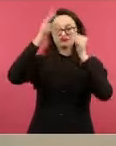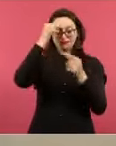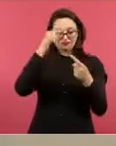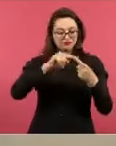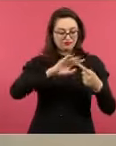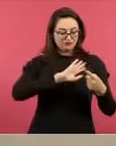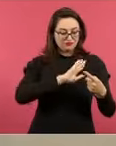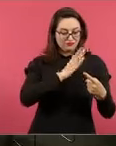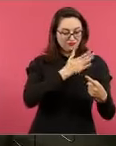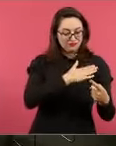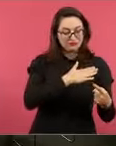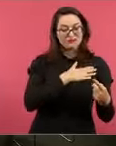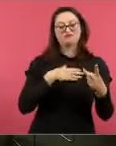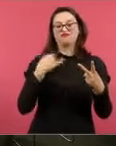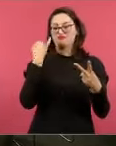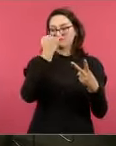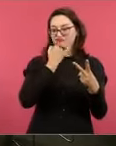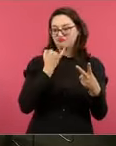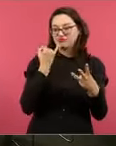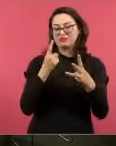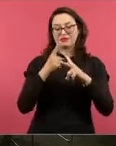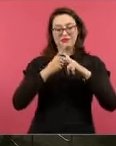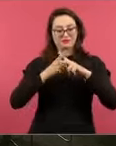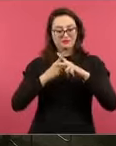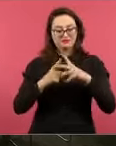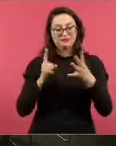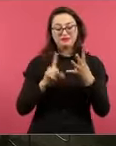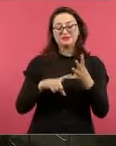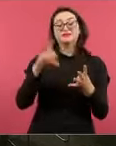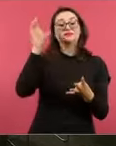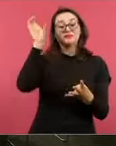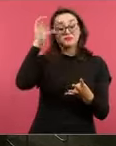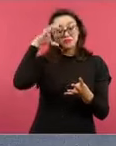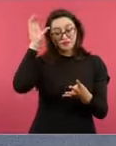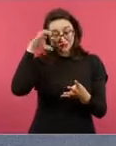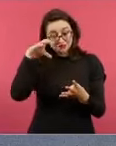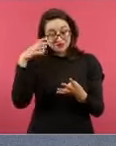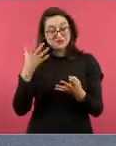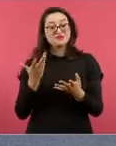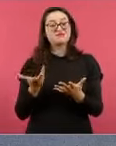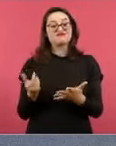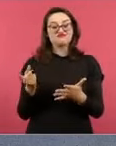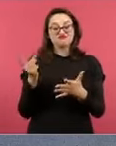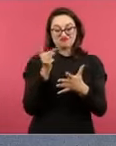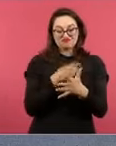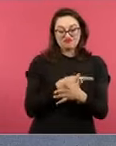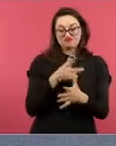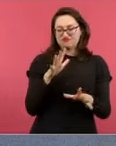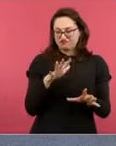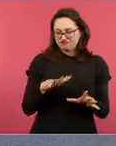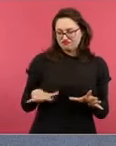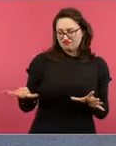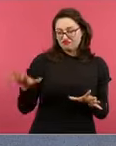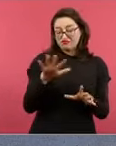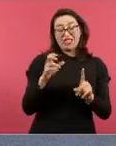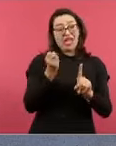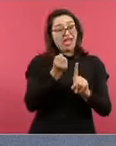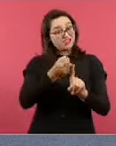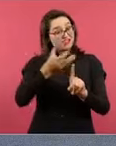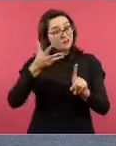español o lenguajes, de matemáticas, de ciencias, también de sociología,